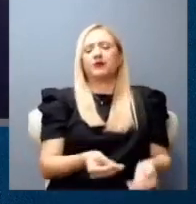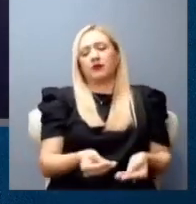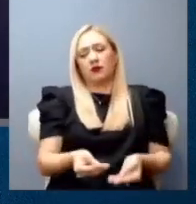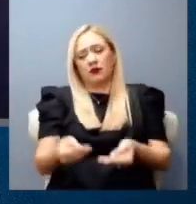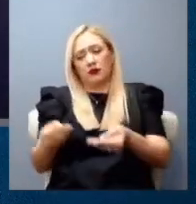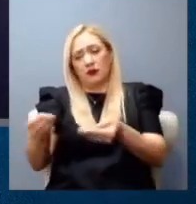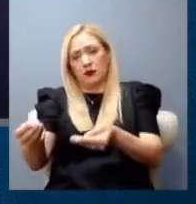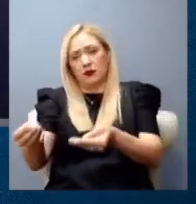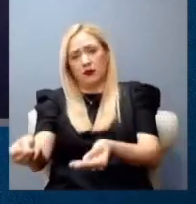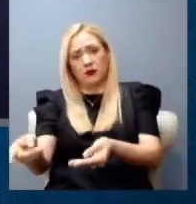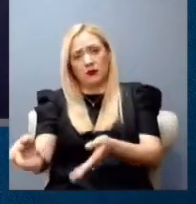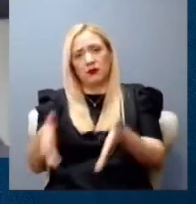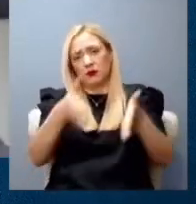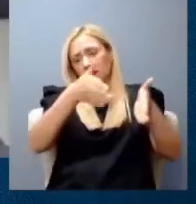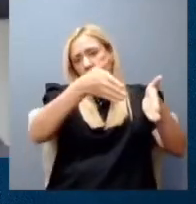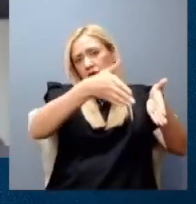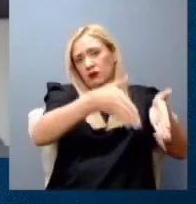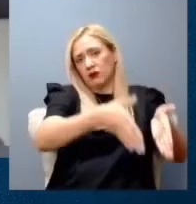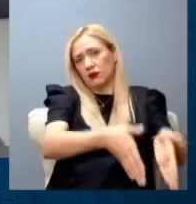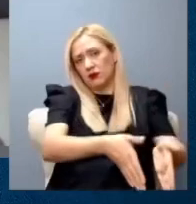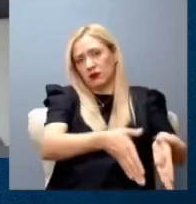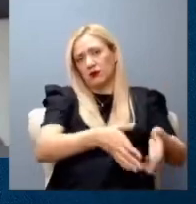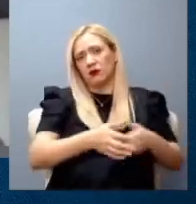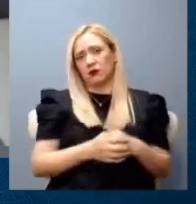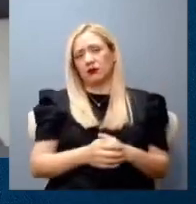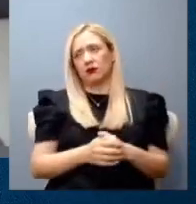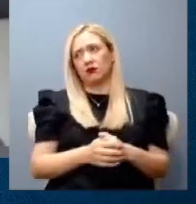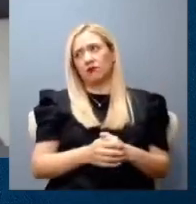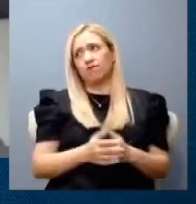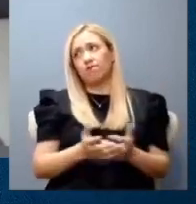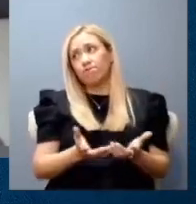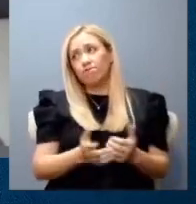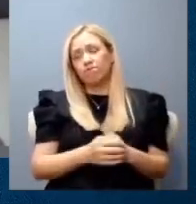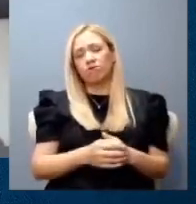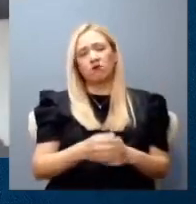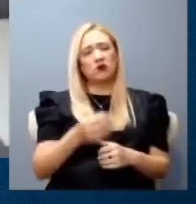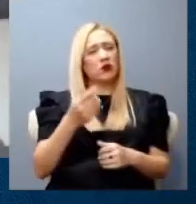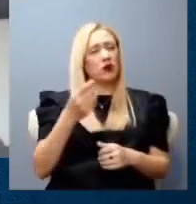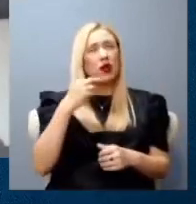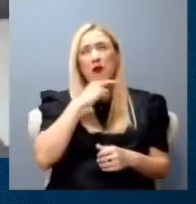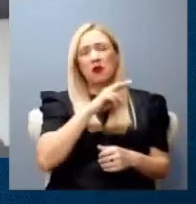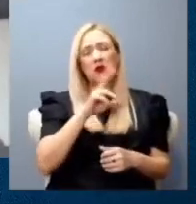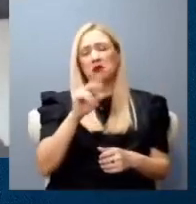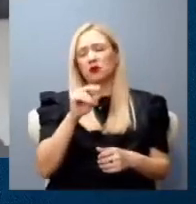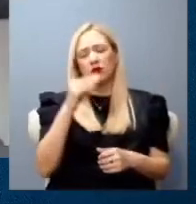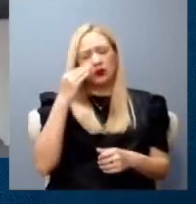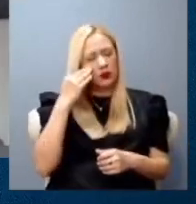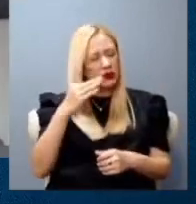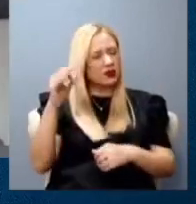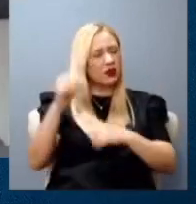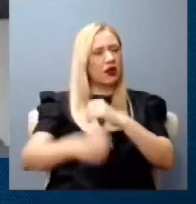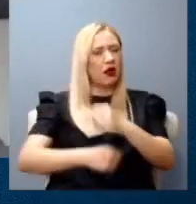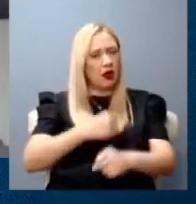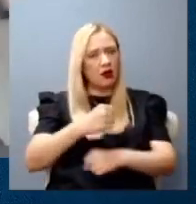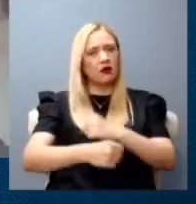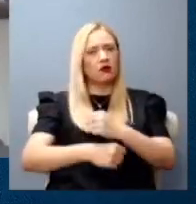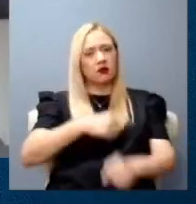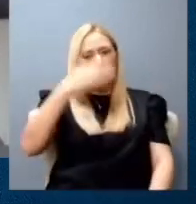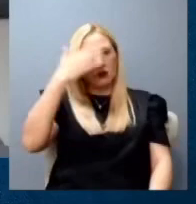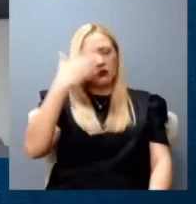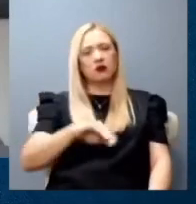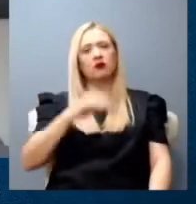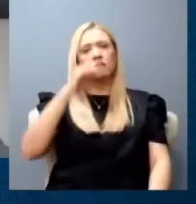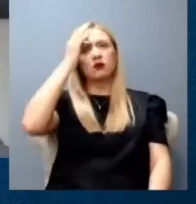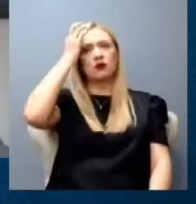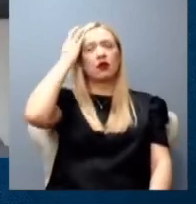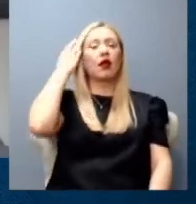una tarea que seguramente va a tomar muchos años. Incluye también la reparación, muy importante. Ya existía